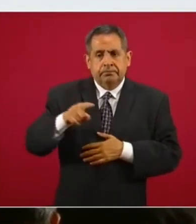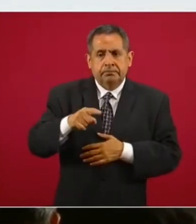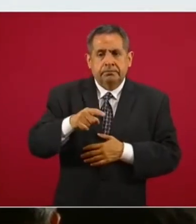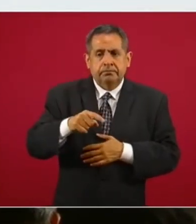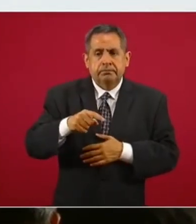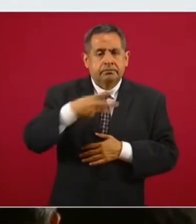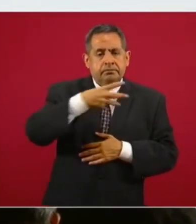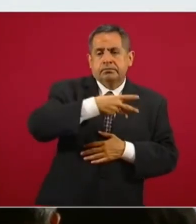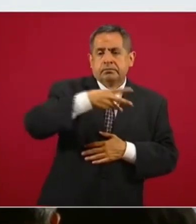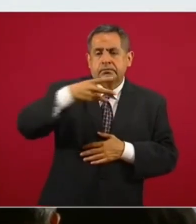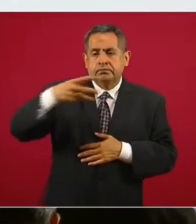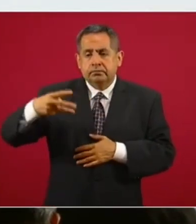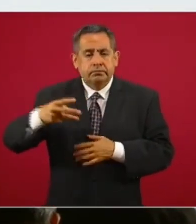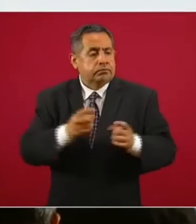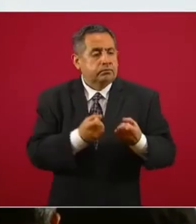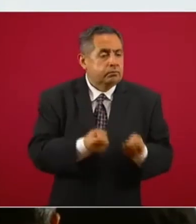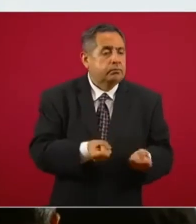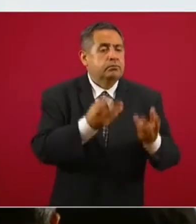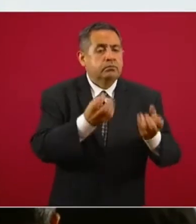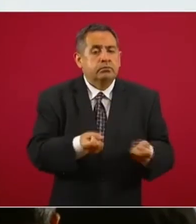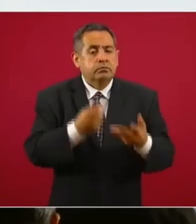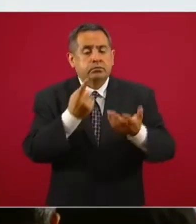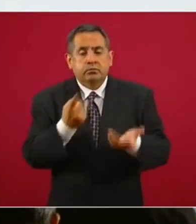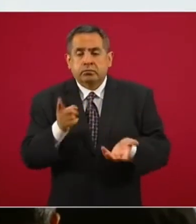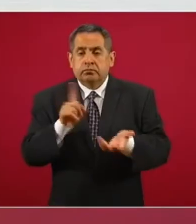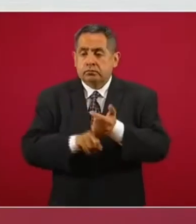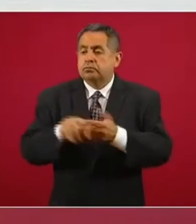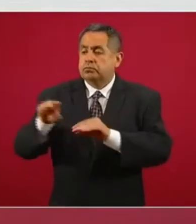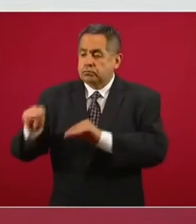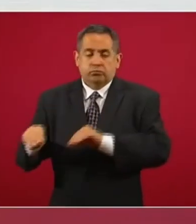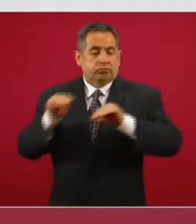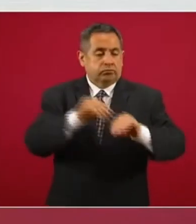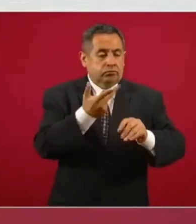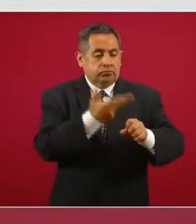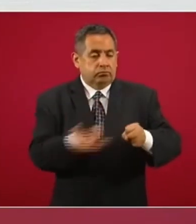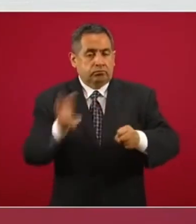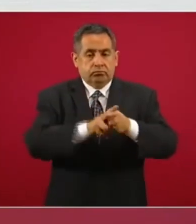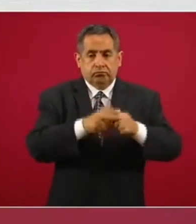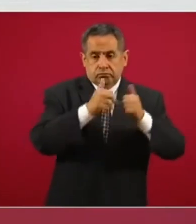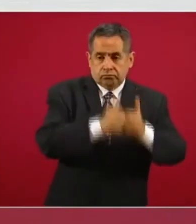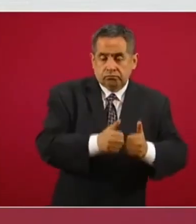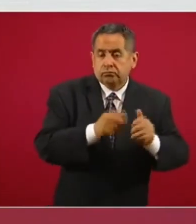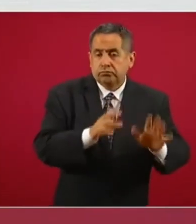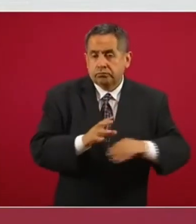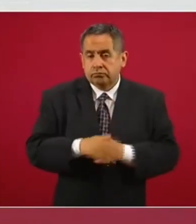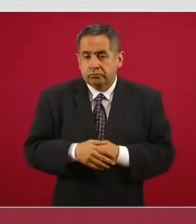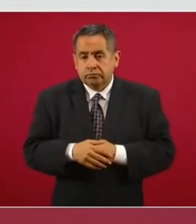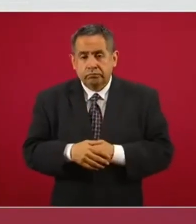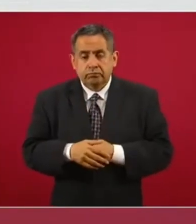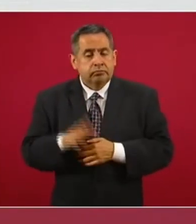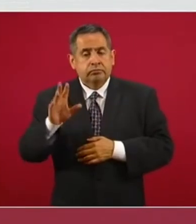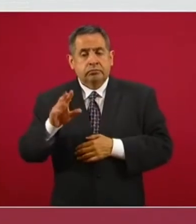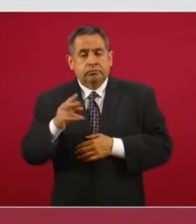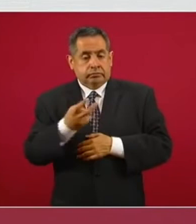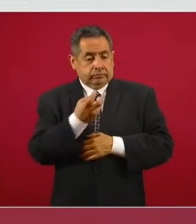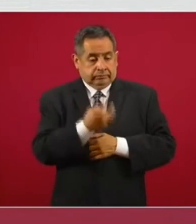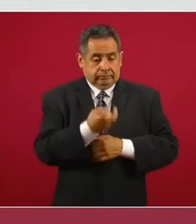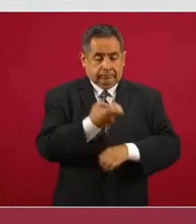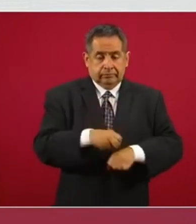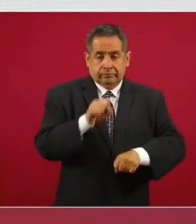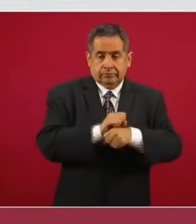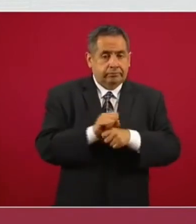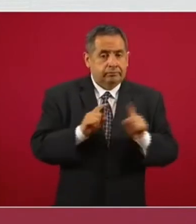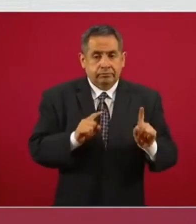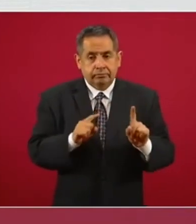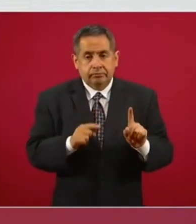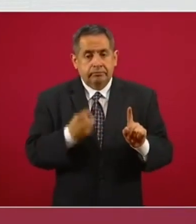número de eventos, en este caso de hospitalización. No son casos que ingresaron en esa semana, son